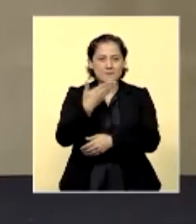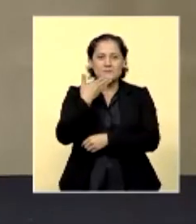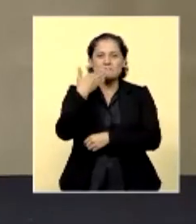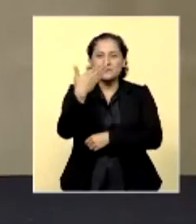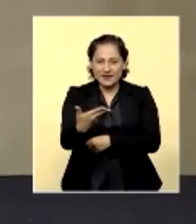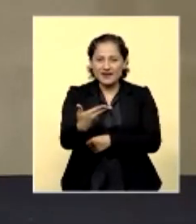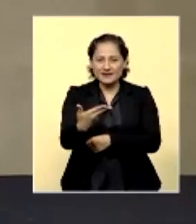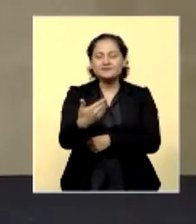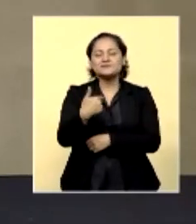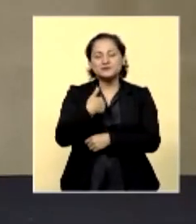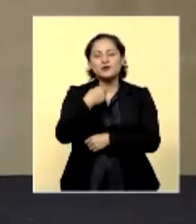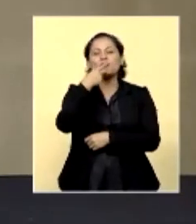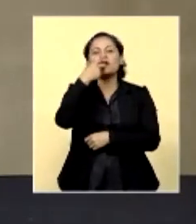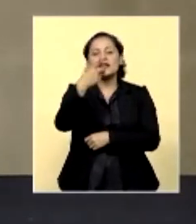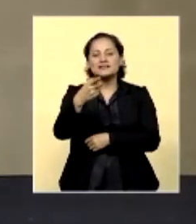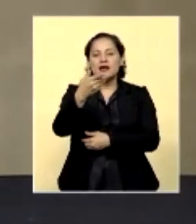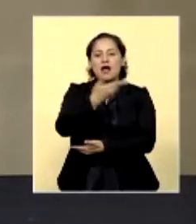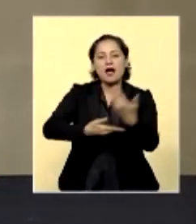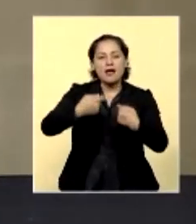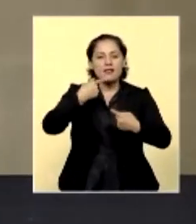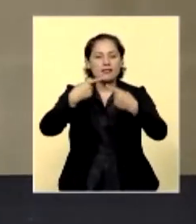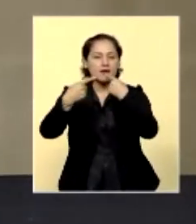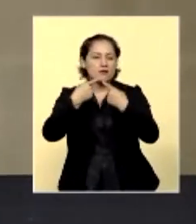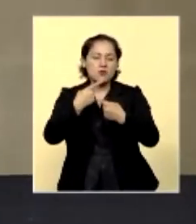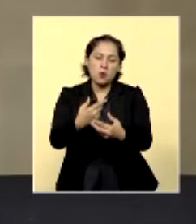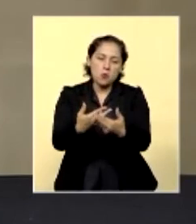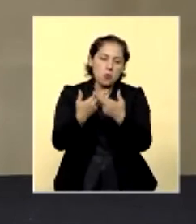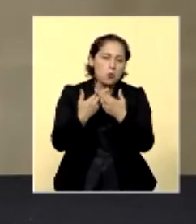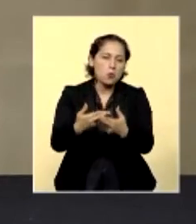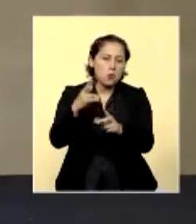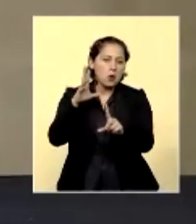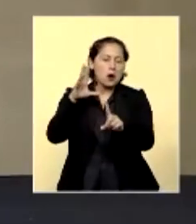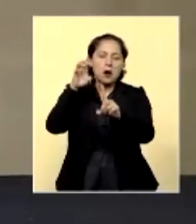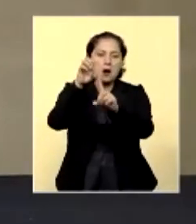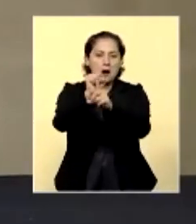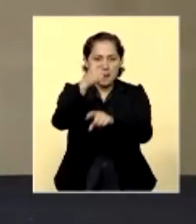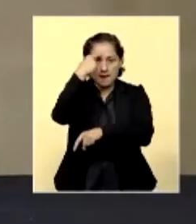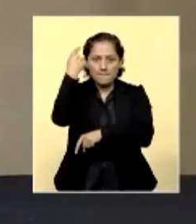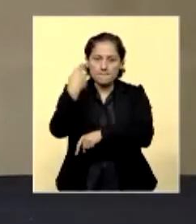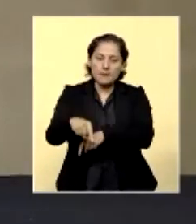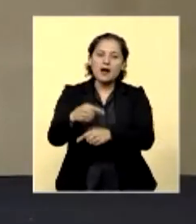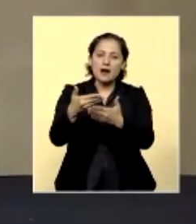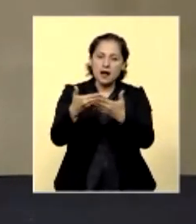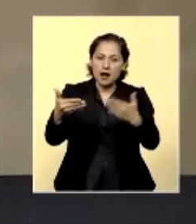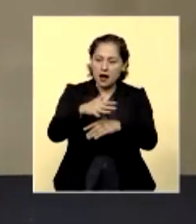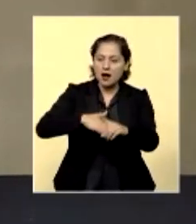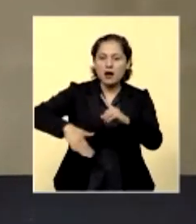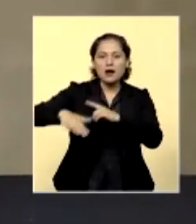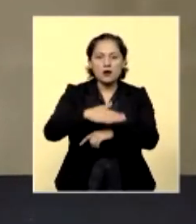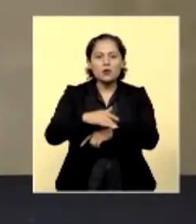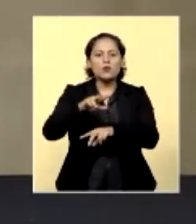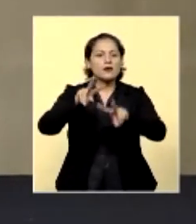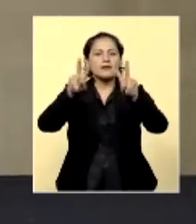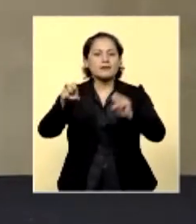un diálogo abierto, fructífero, sobre los retos y posibilidades jurídicas para enfrentar esta década crítica en materia de